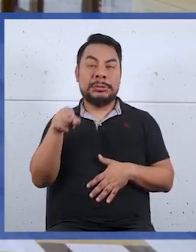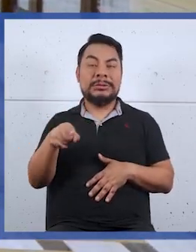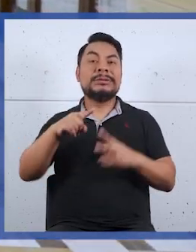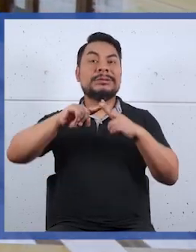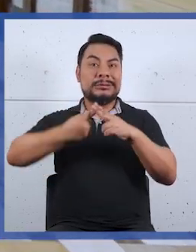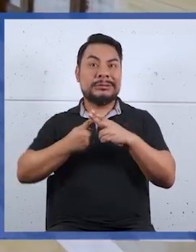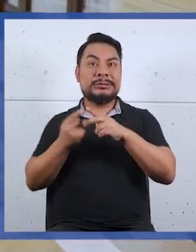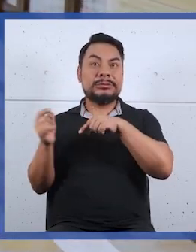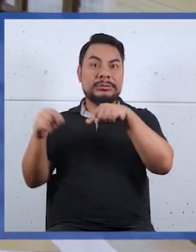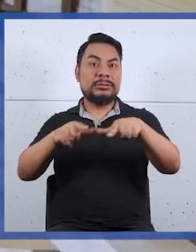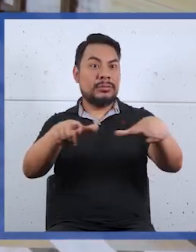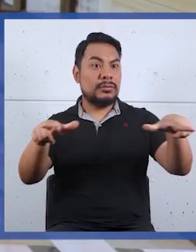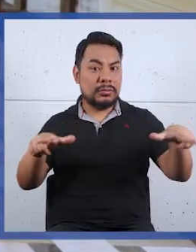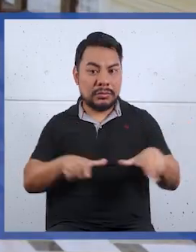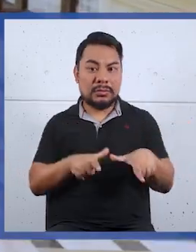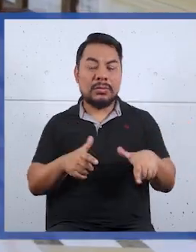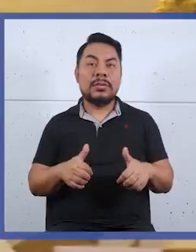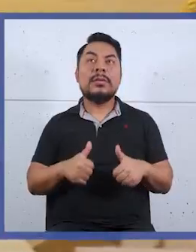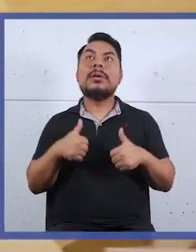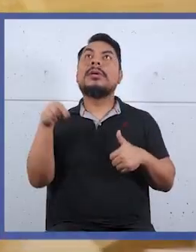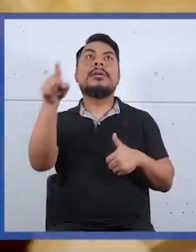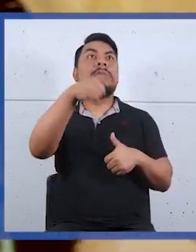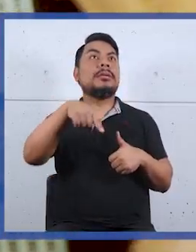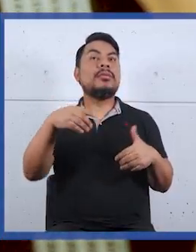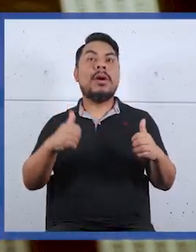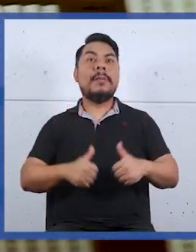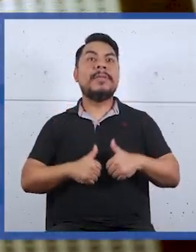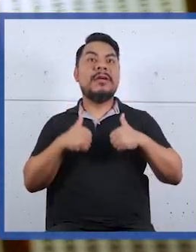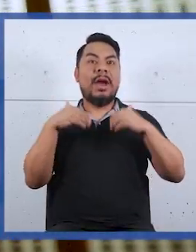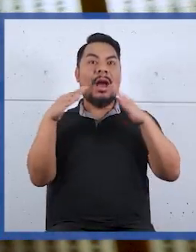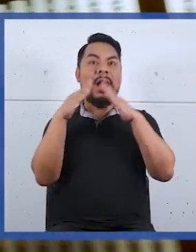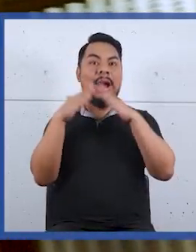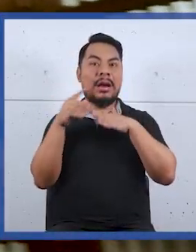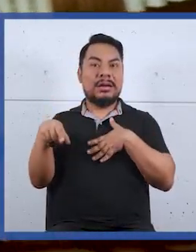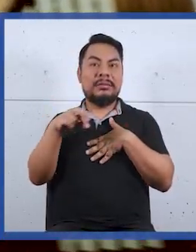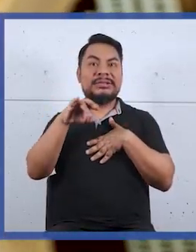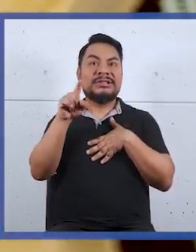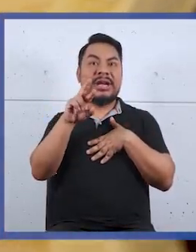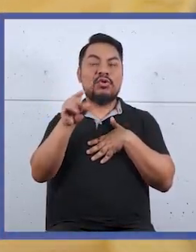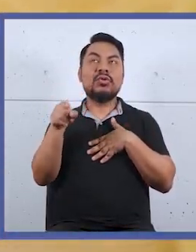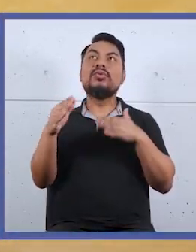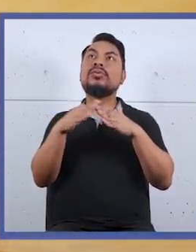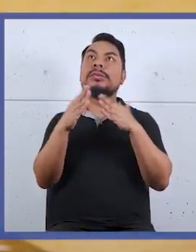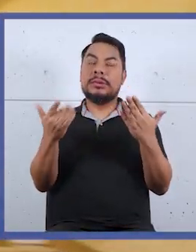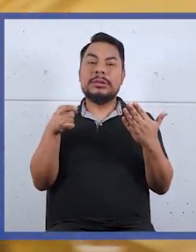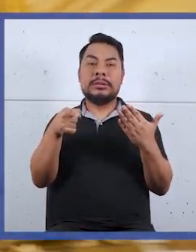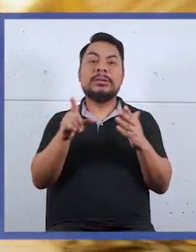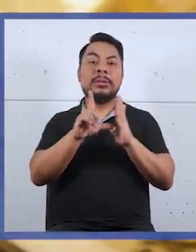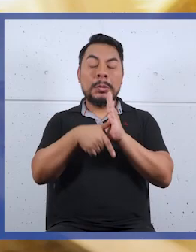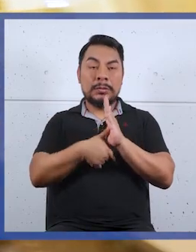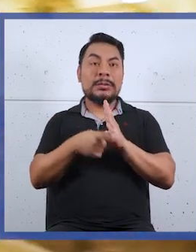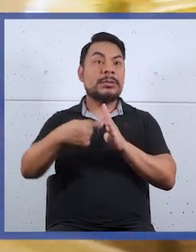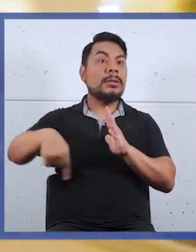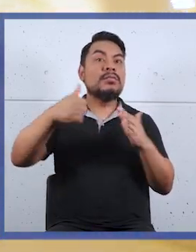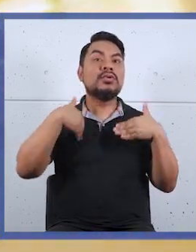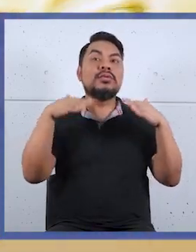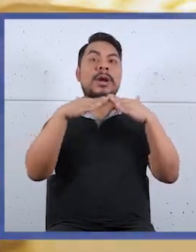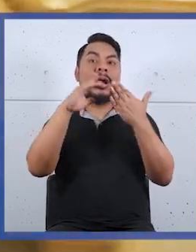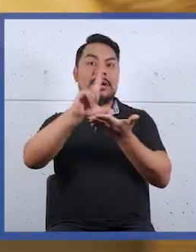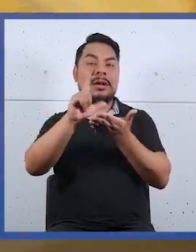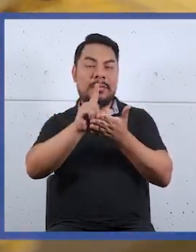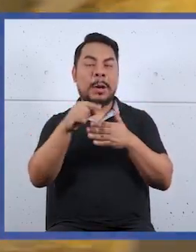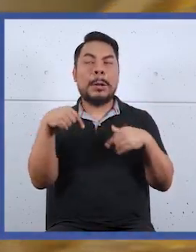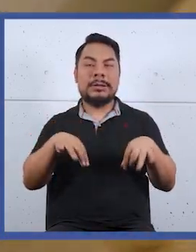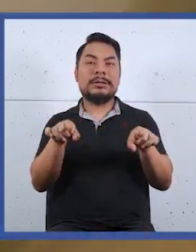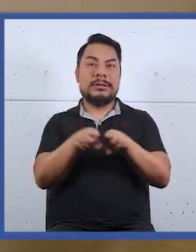con la división del espacio y ubica su lugar de residencia, lugar para la catedral y en un futuro también un lugar para el cabildo o municipalidad de